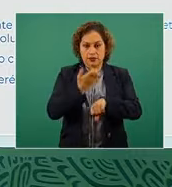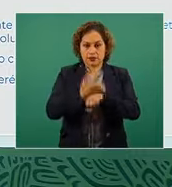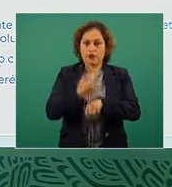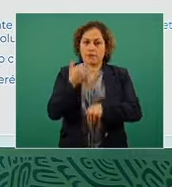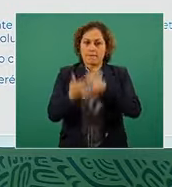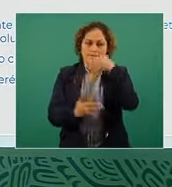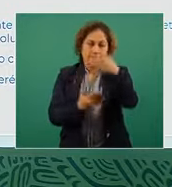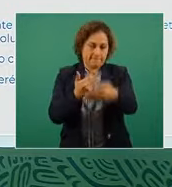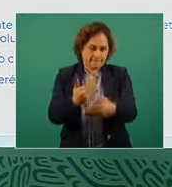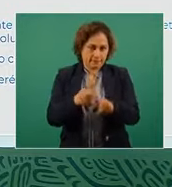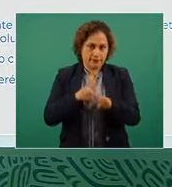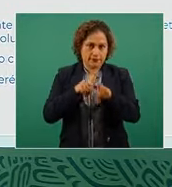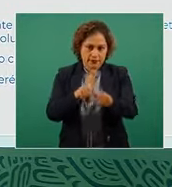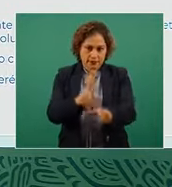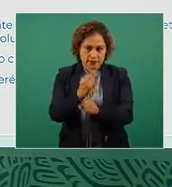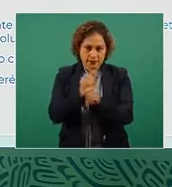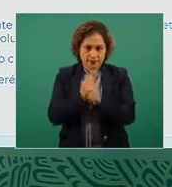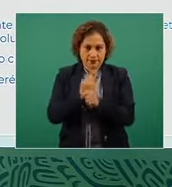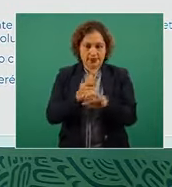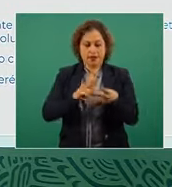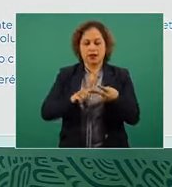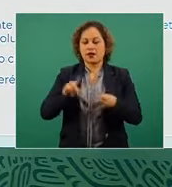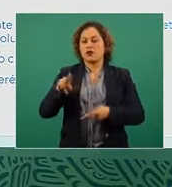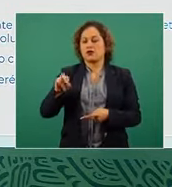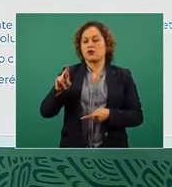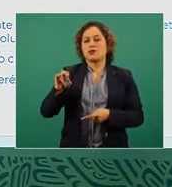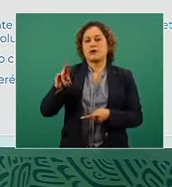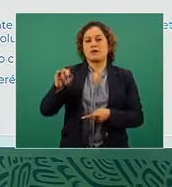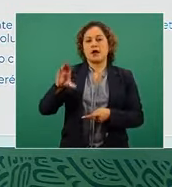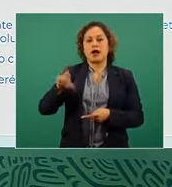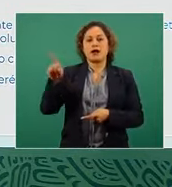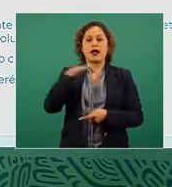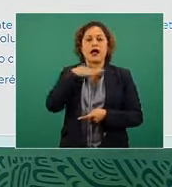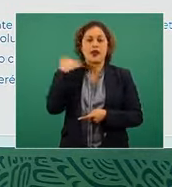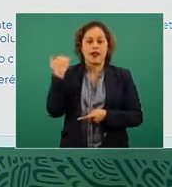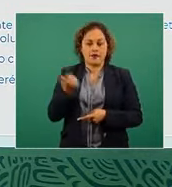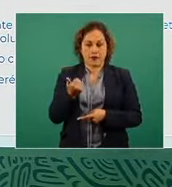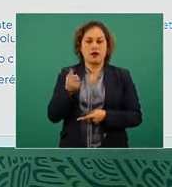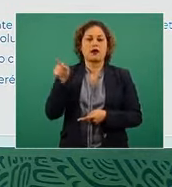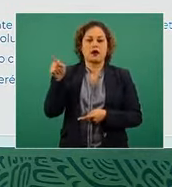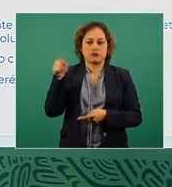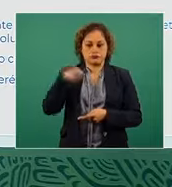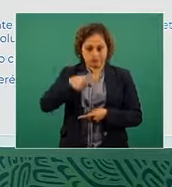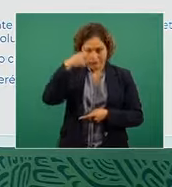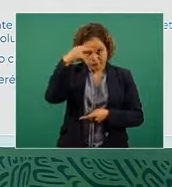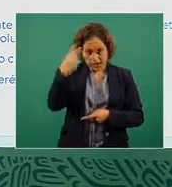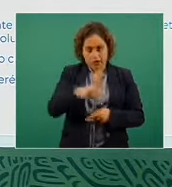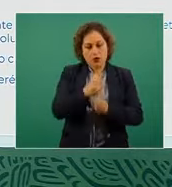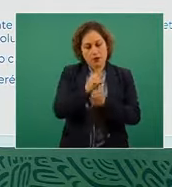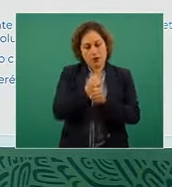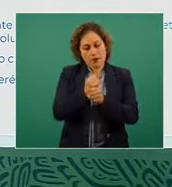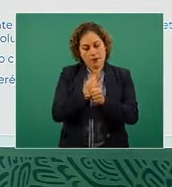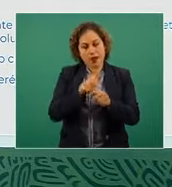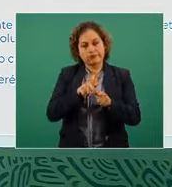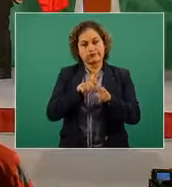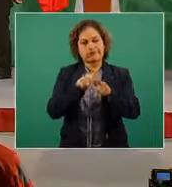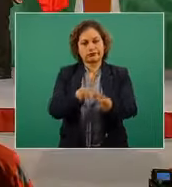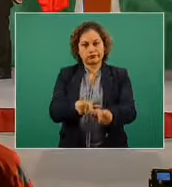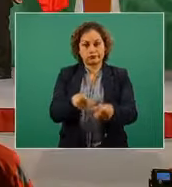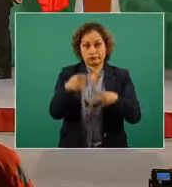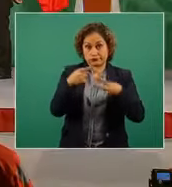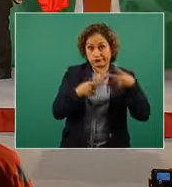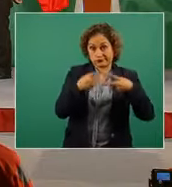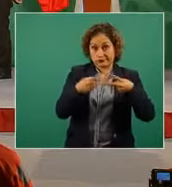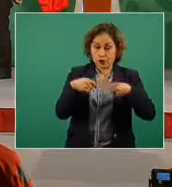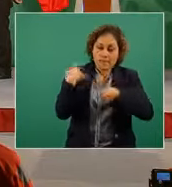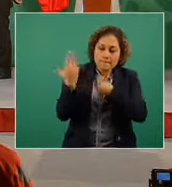y CureVac de Alemania, que también está en curso el ensayo en México. Esto pronto nos estarán